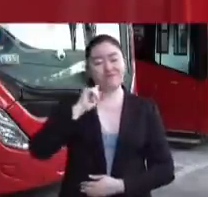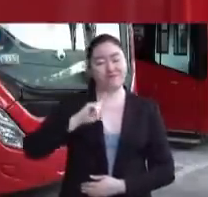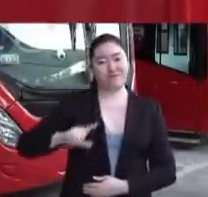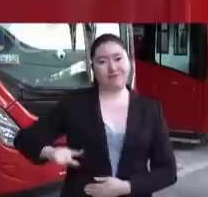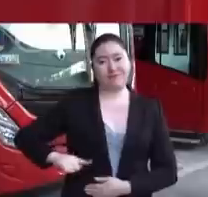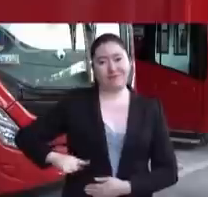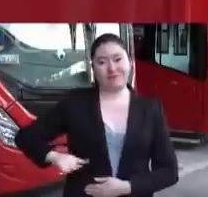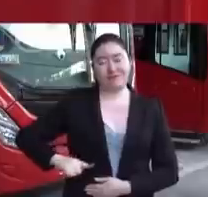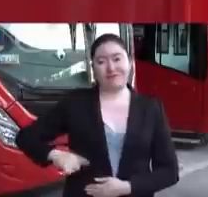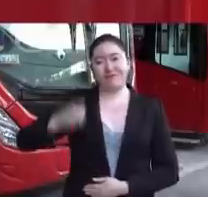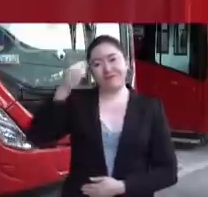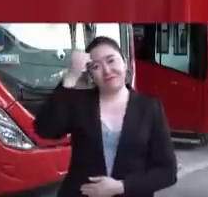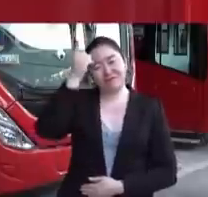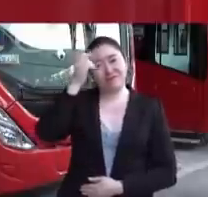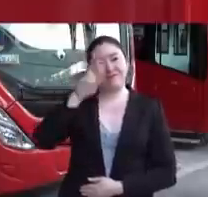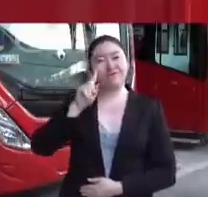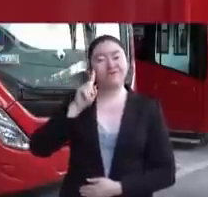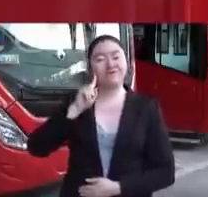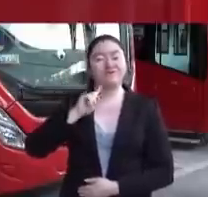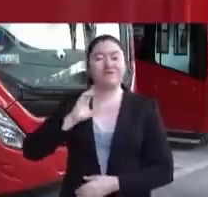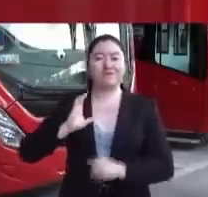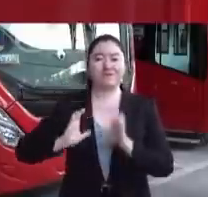doctora Claudia Sheinbaum.